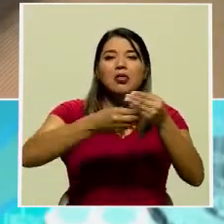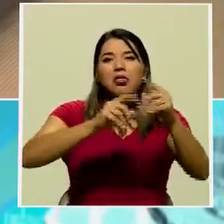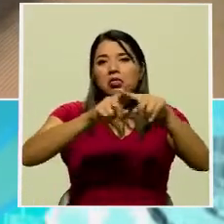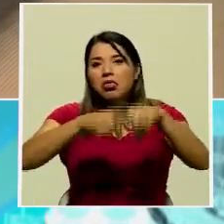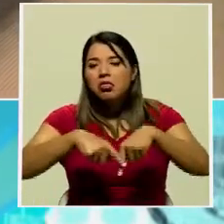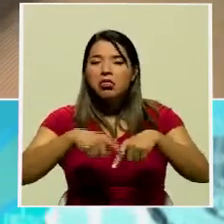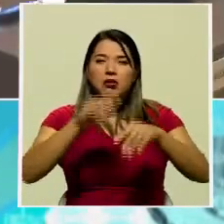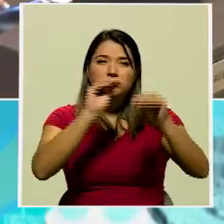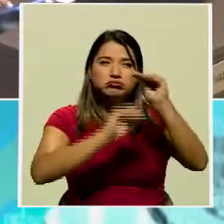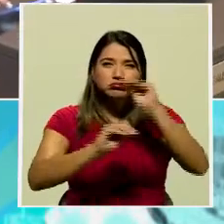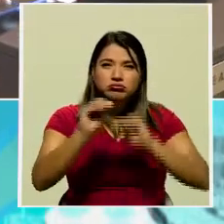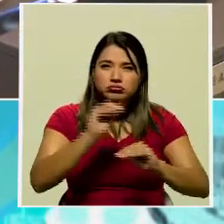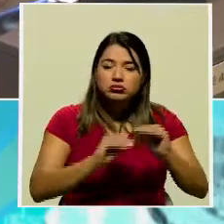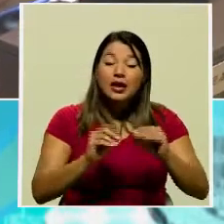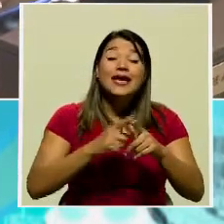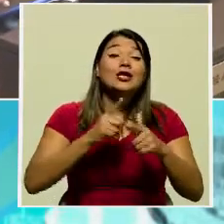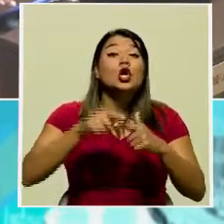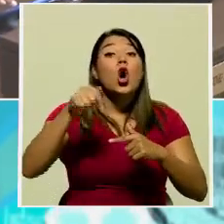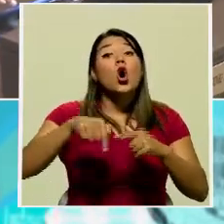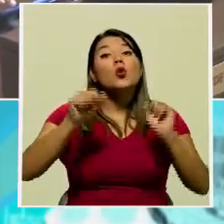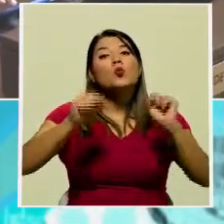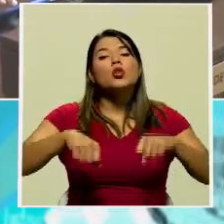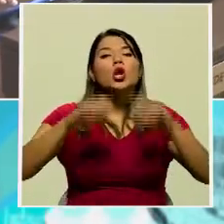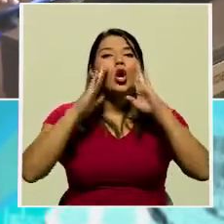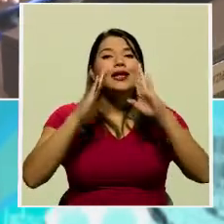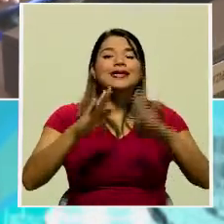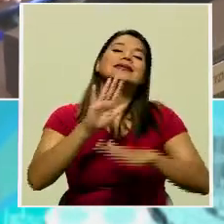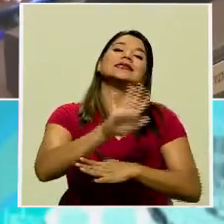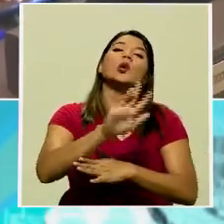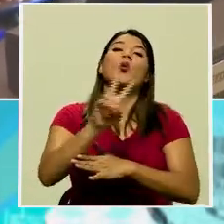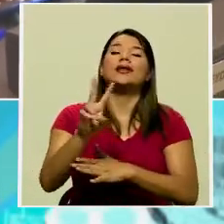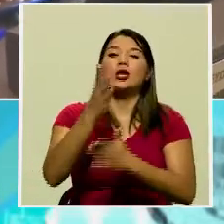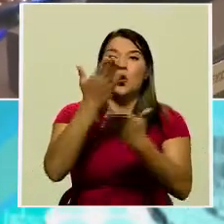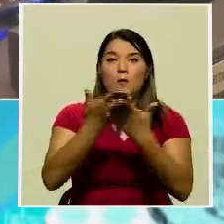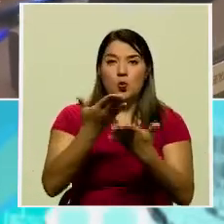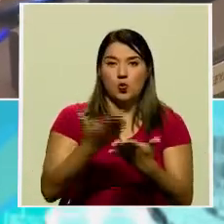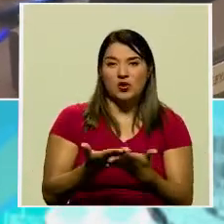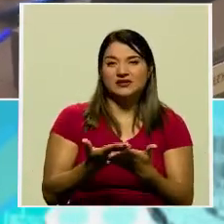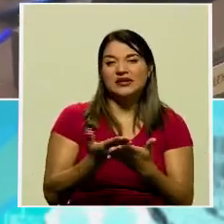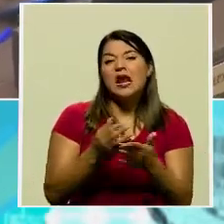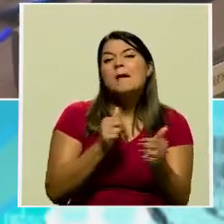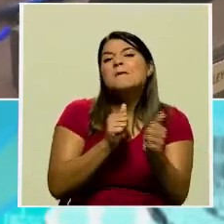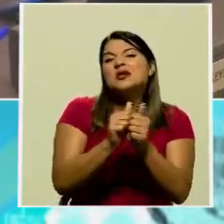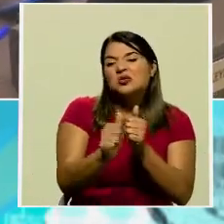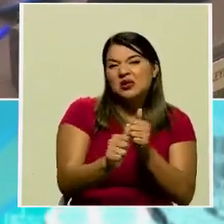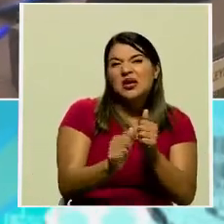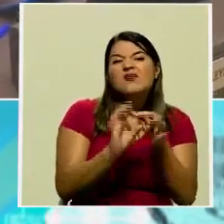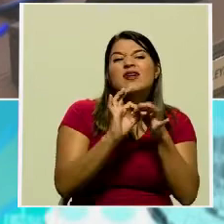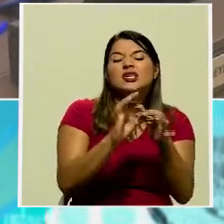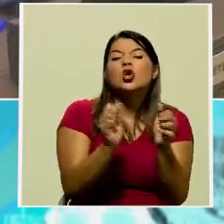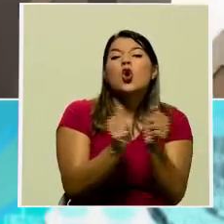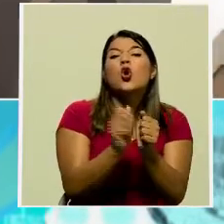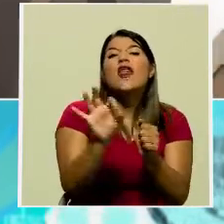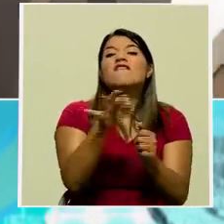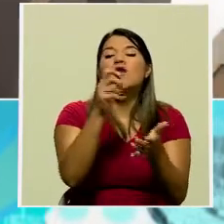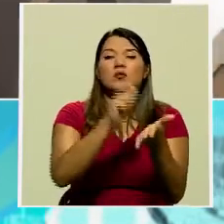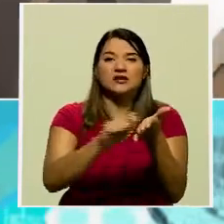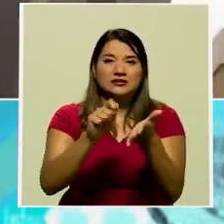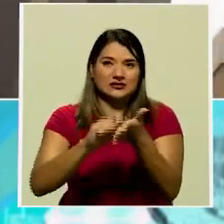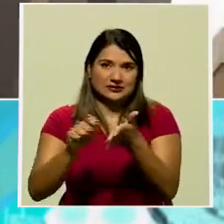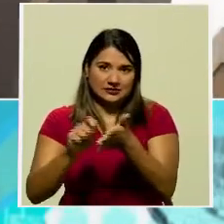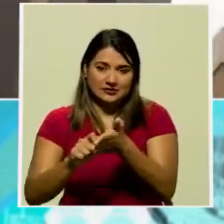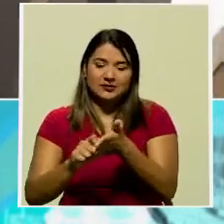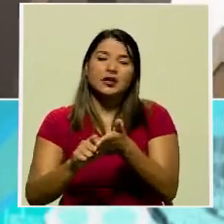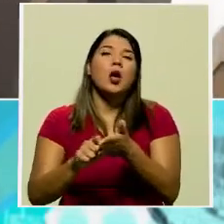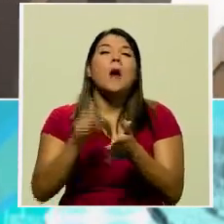hoy las 52 mociones fueron en la mayoría hacia el tema de redacción y ninguna de fondo, recordando que por ejemplo el tema